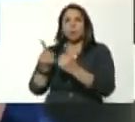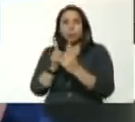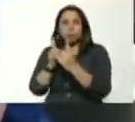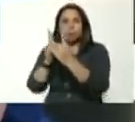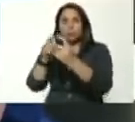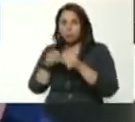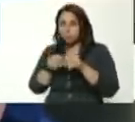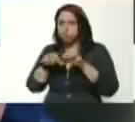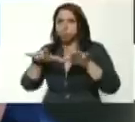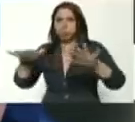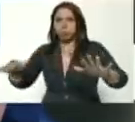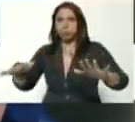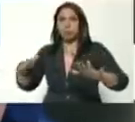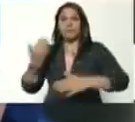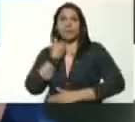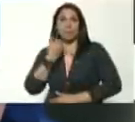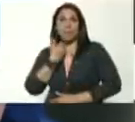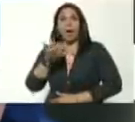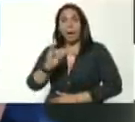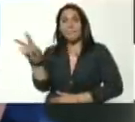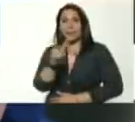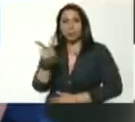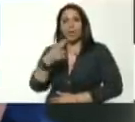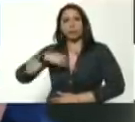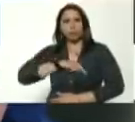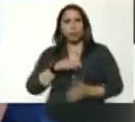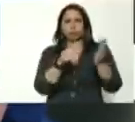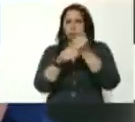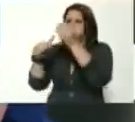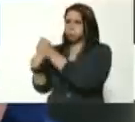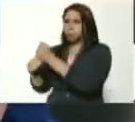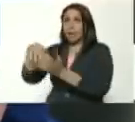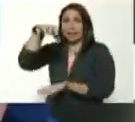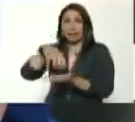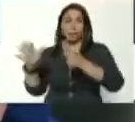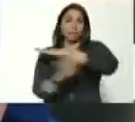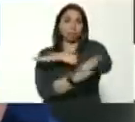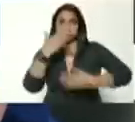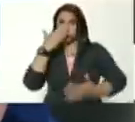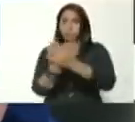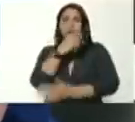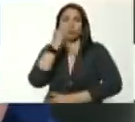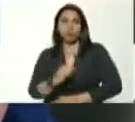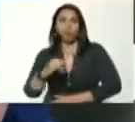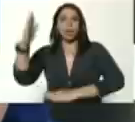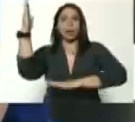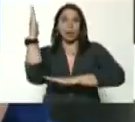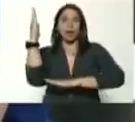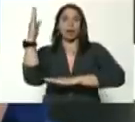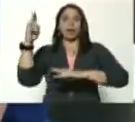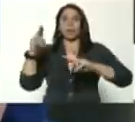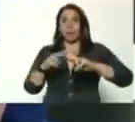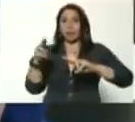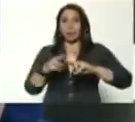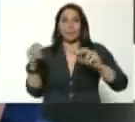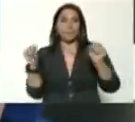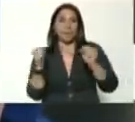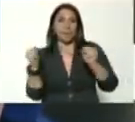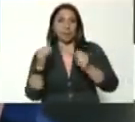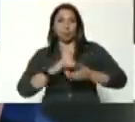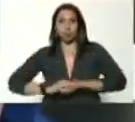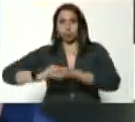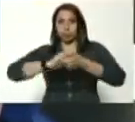Venezuela. Veníamos haciendo toda una serie de pesquisas en los estados fronterizos, Zulia, Lara, Táchira, Mérida,